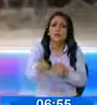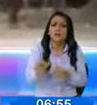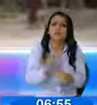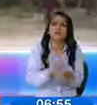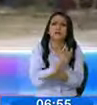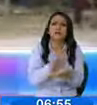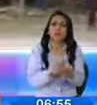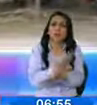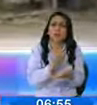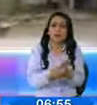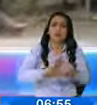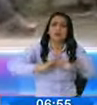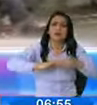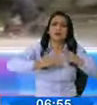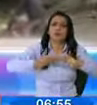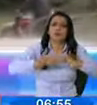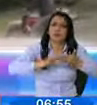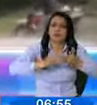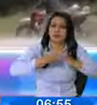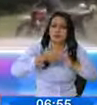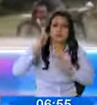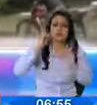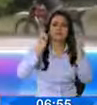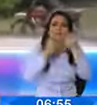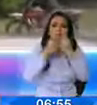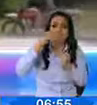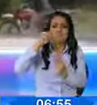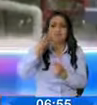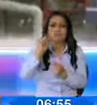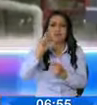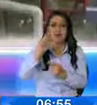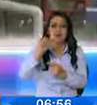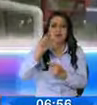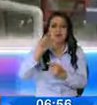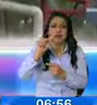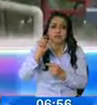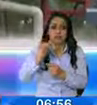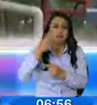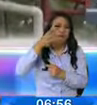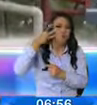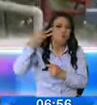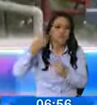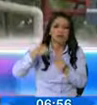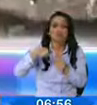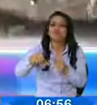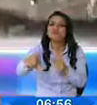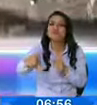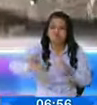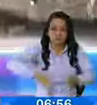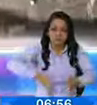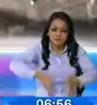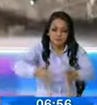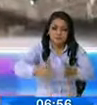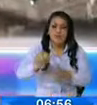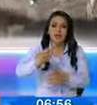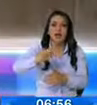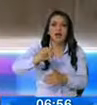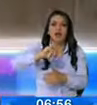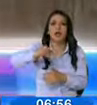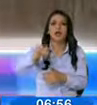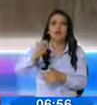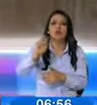ubicada en la comunidad san mariano a 56 km de puyo en la vía ara 1 al norte de pastaza